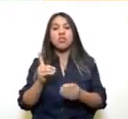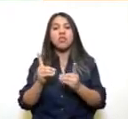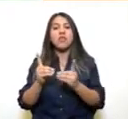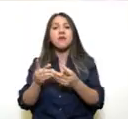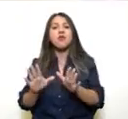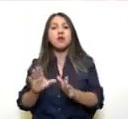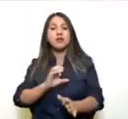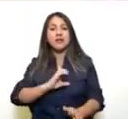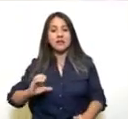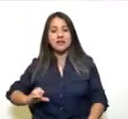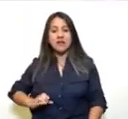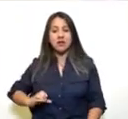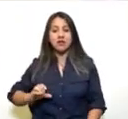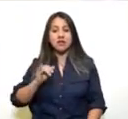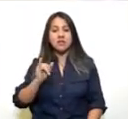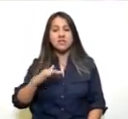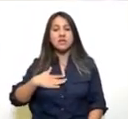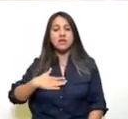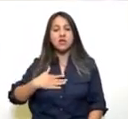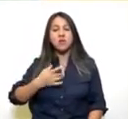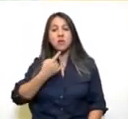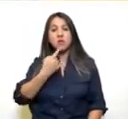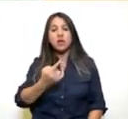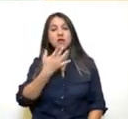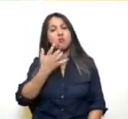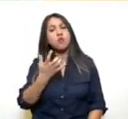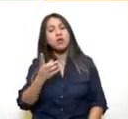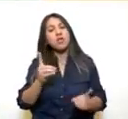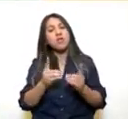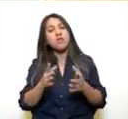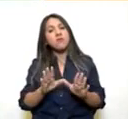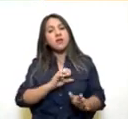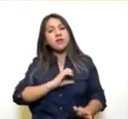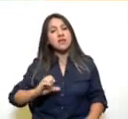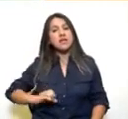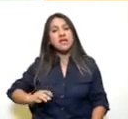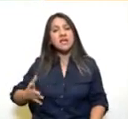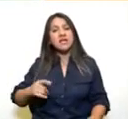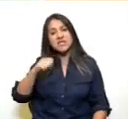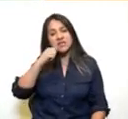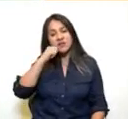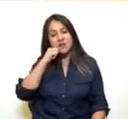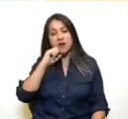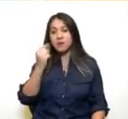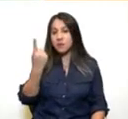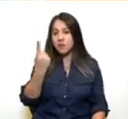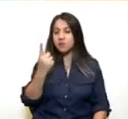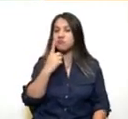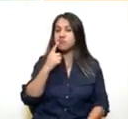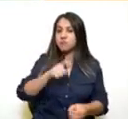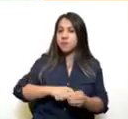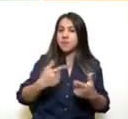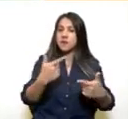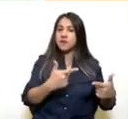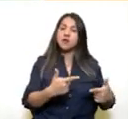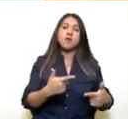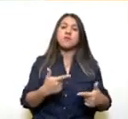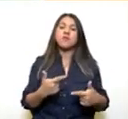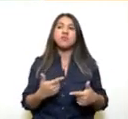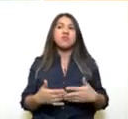así me gustaría preguntarle por qué es demócrata cristiana qué significa para usted ser demócrata cristiana primero de dónde le viene